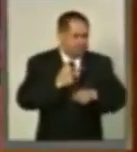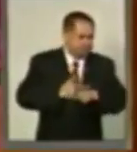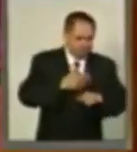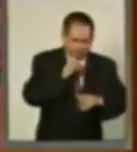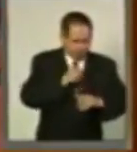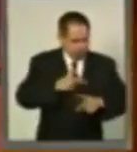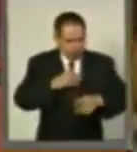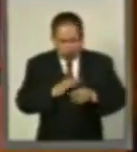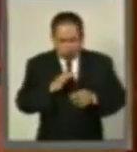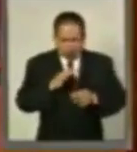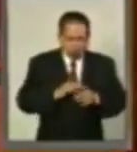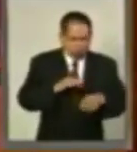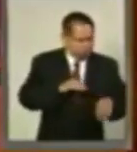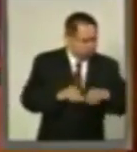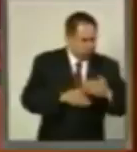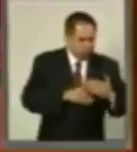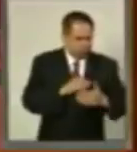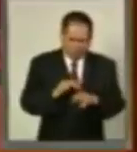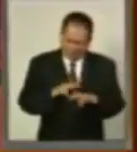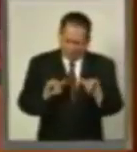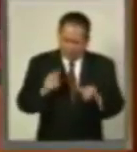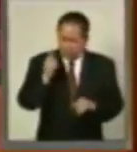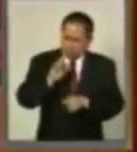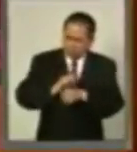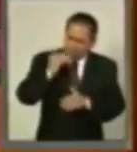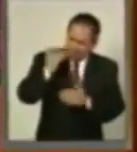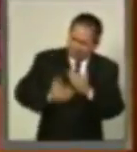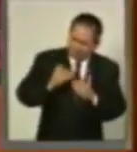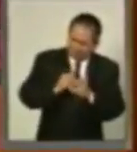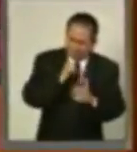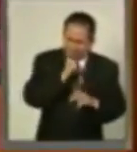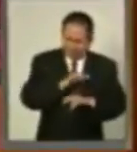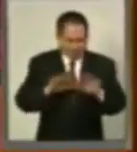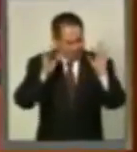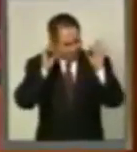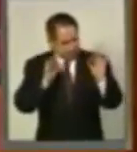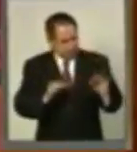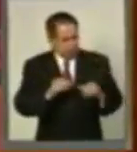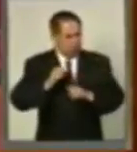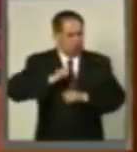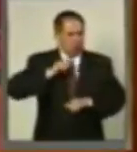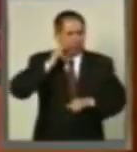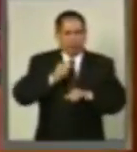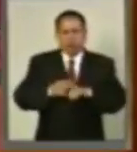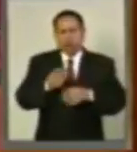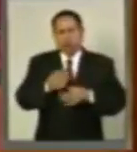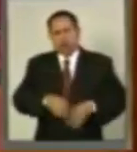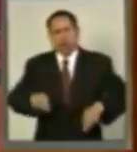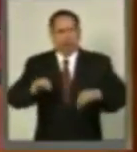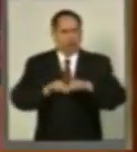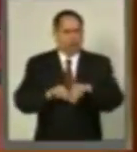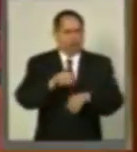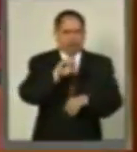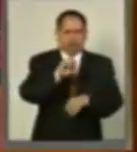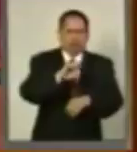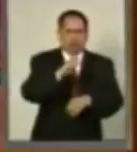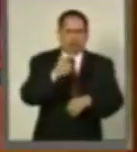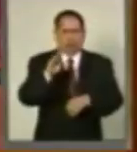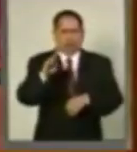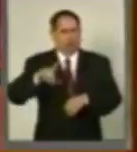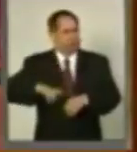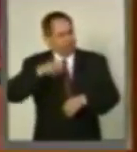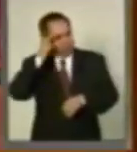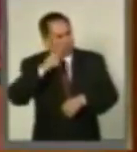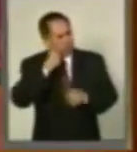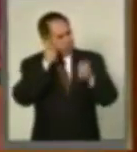lujo de verdad de estar ningún solo día, no al frente de esta importante Secretaría del Estado